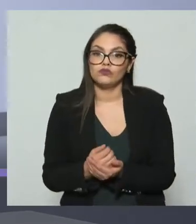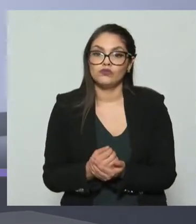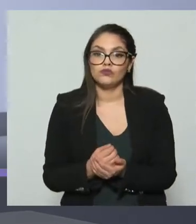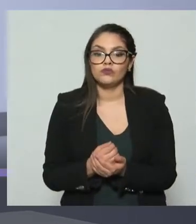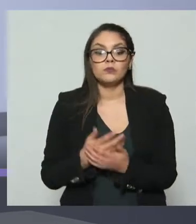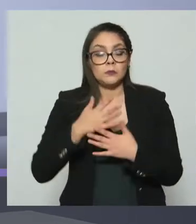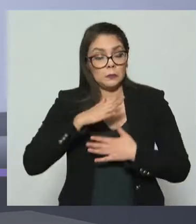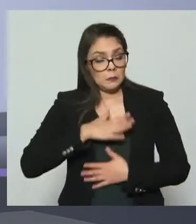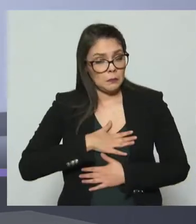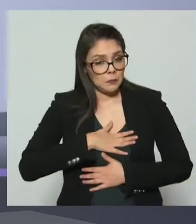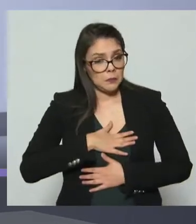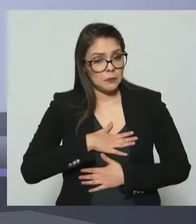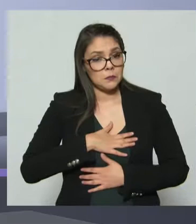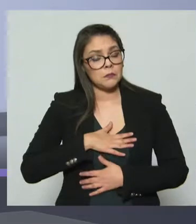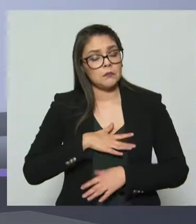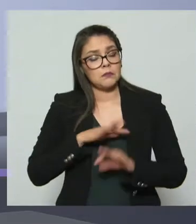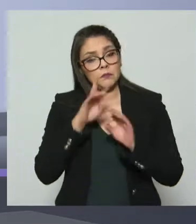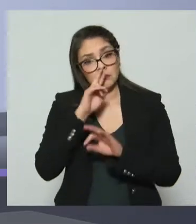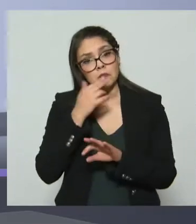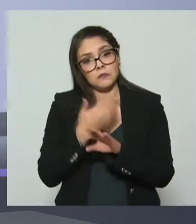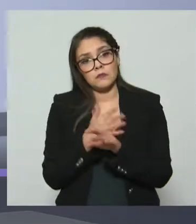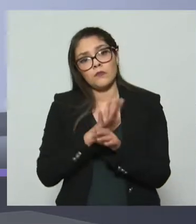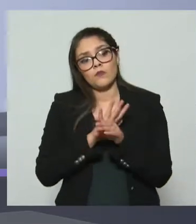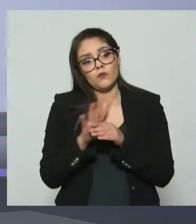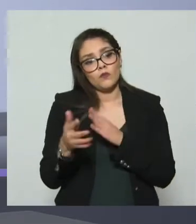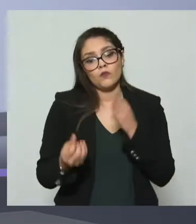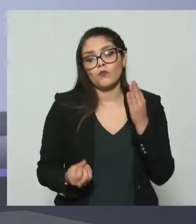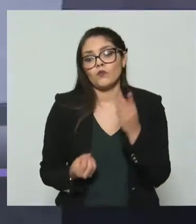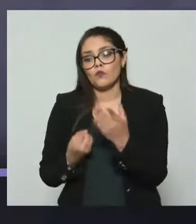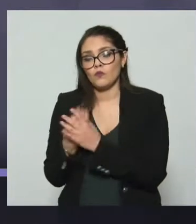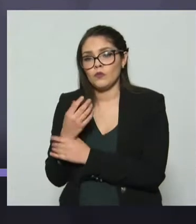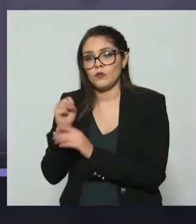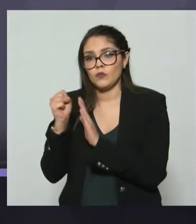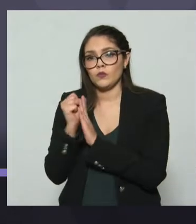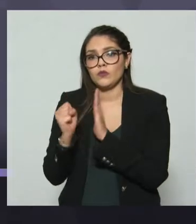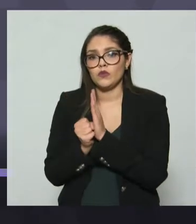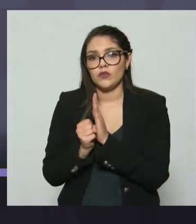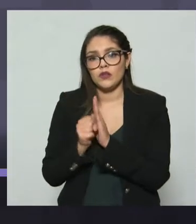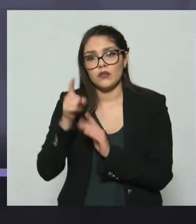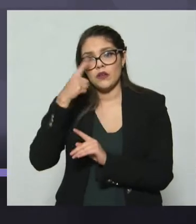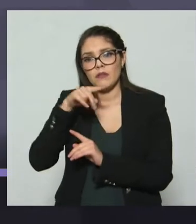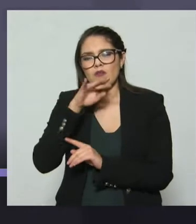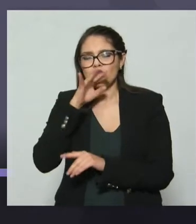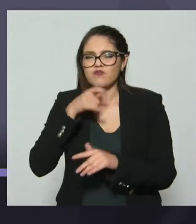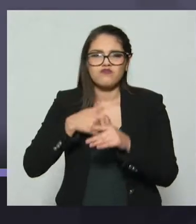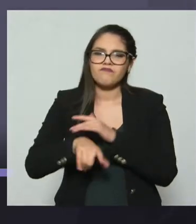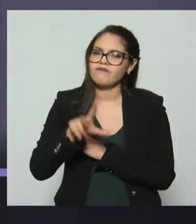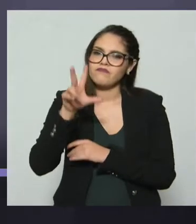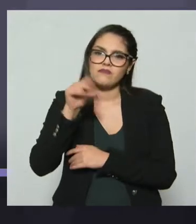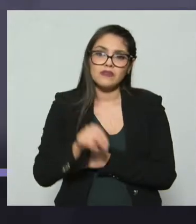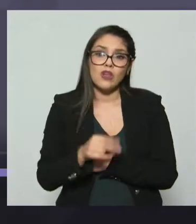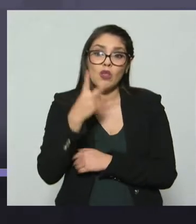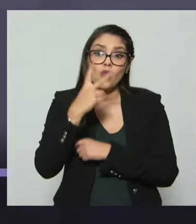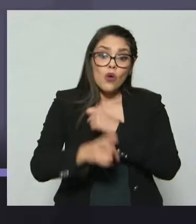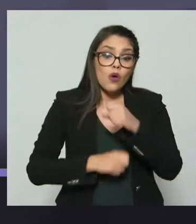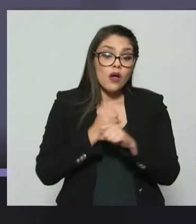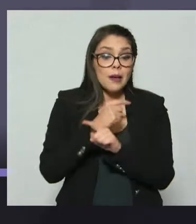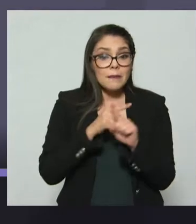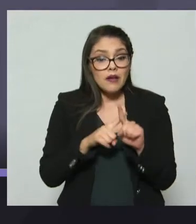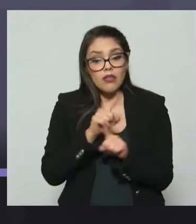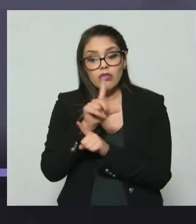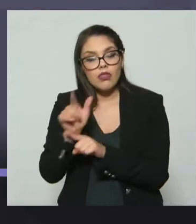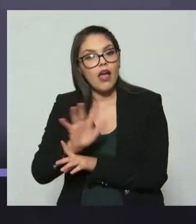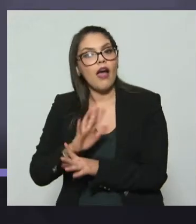correspondió llevar a cabo la construcción del sistema local anticorrupción de la ciudad. después de 2 años y medio tenemos ya un sistema